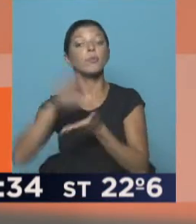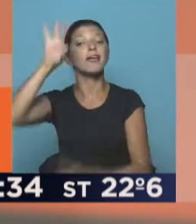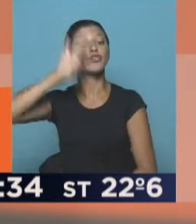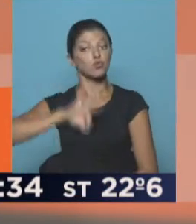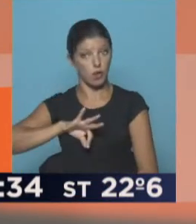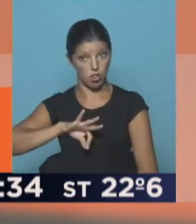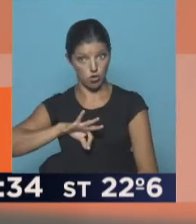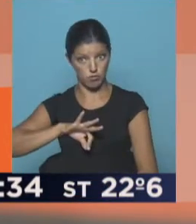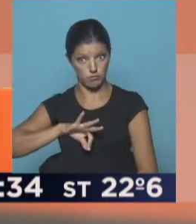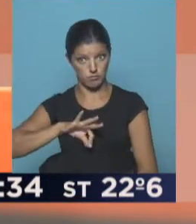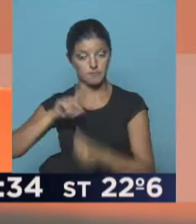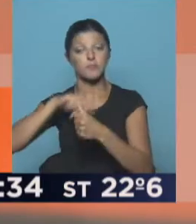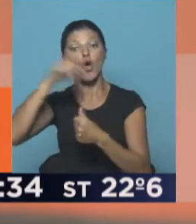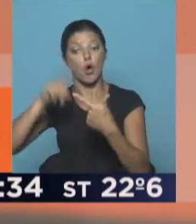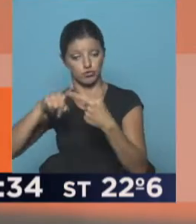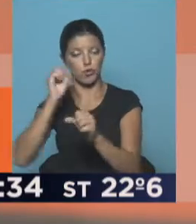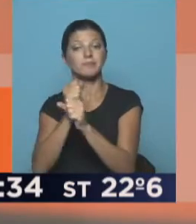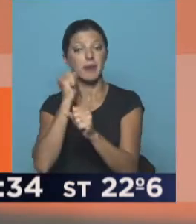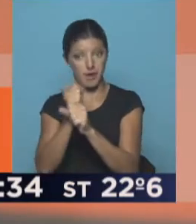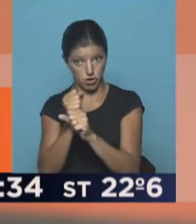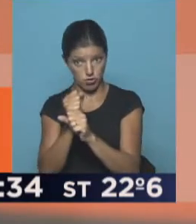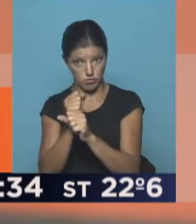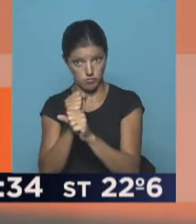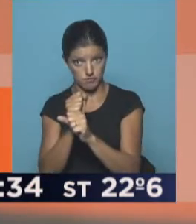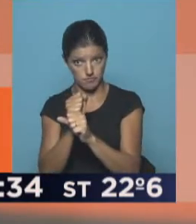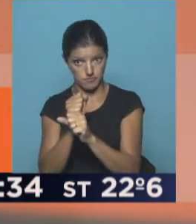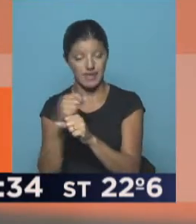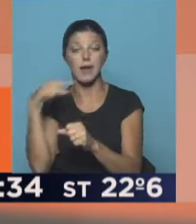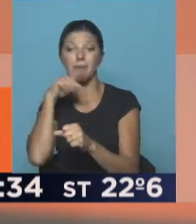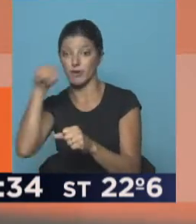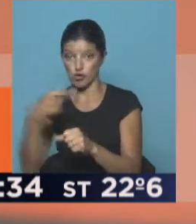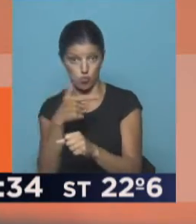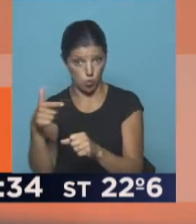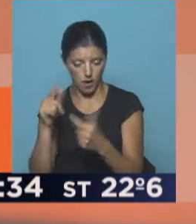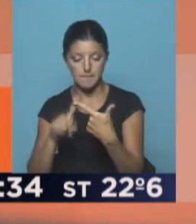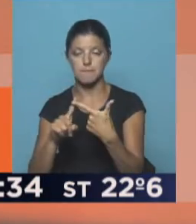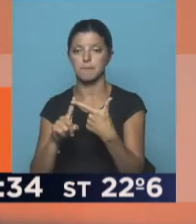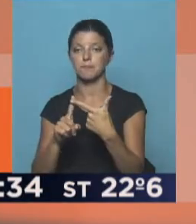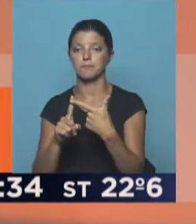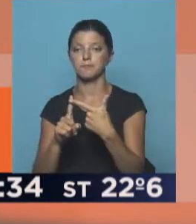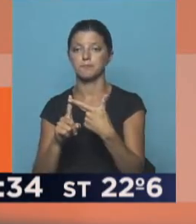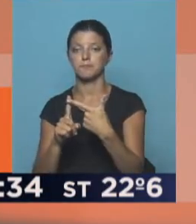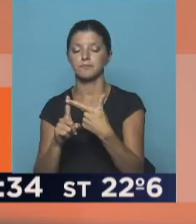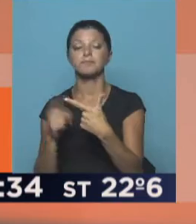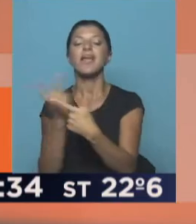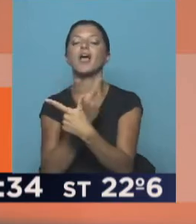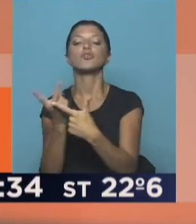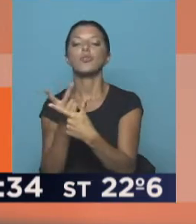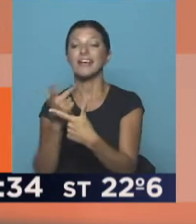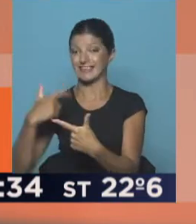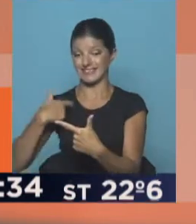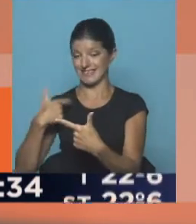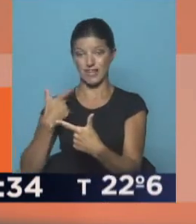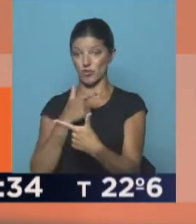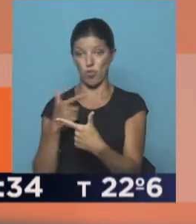El otro tema es el empleo, es el pleno empleo en Alemania que hoy no lo tienen. Son los temas sin sindicatos.